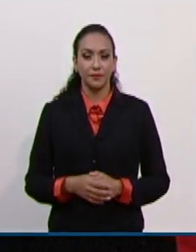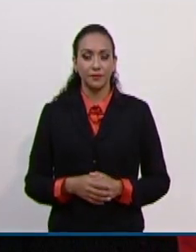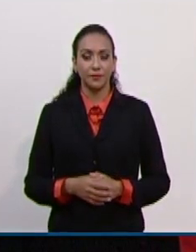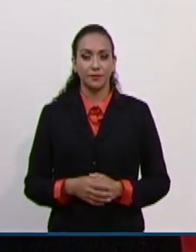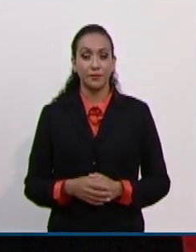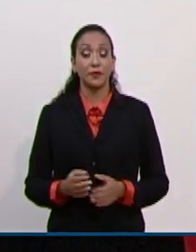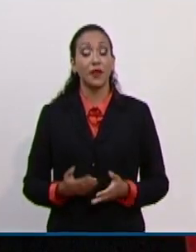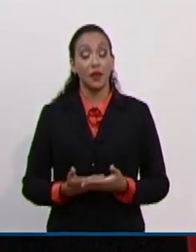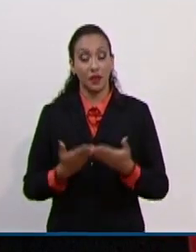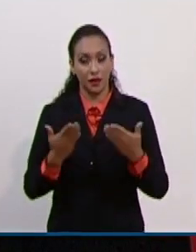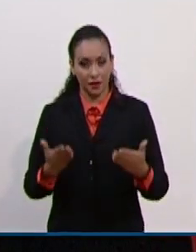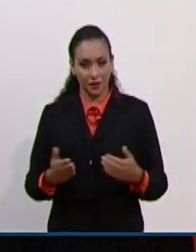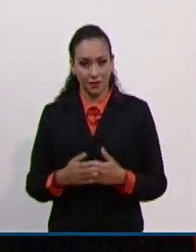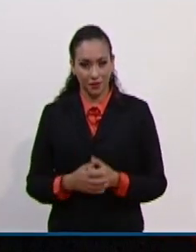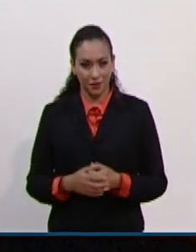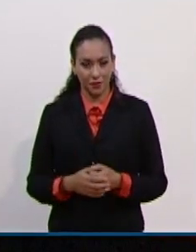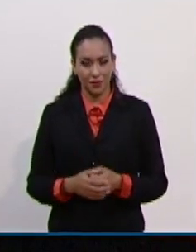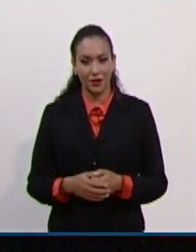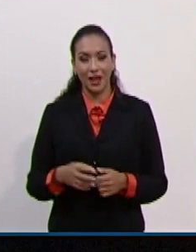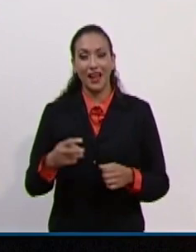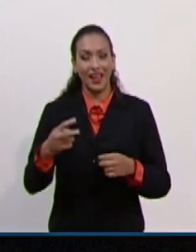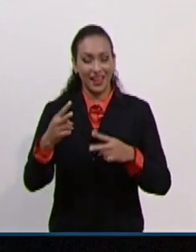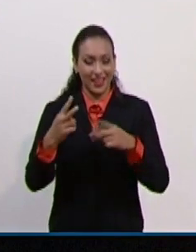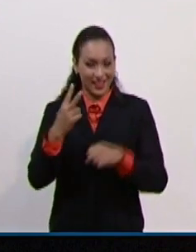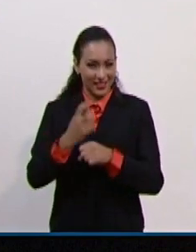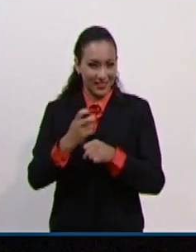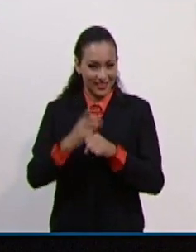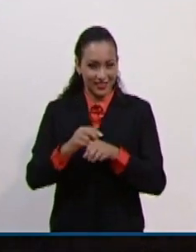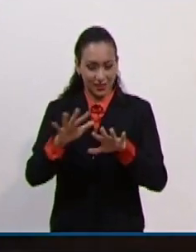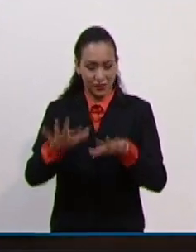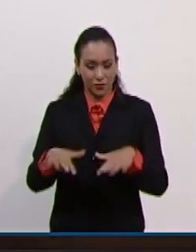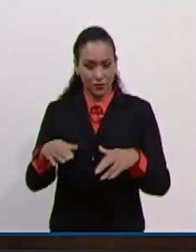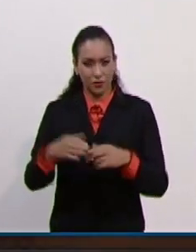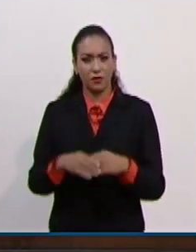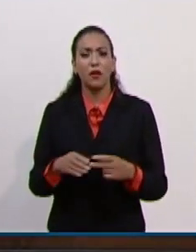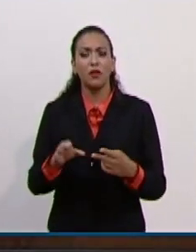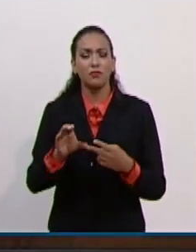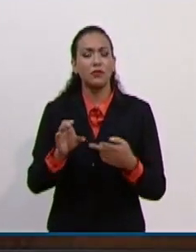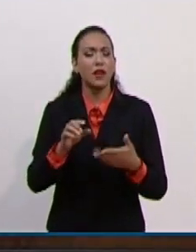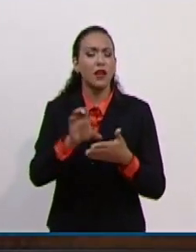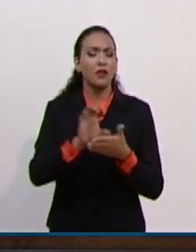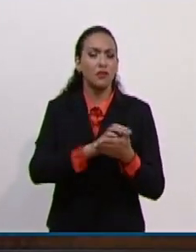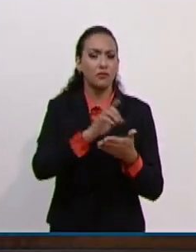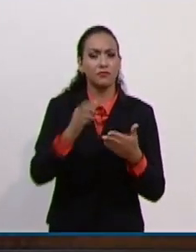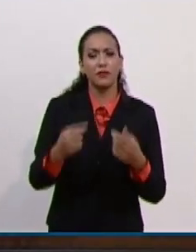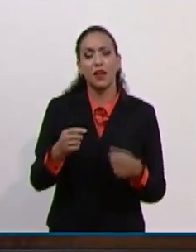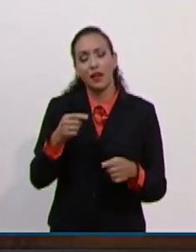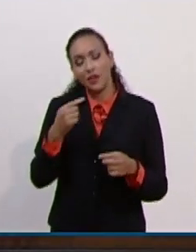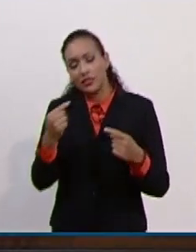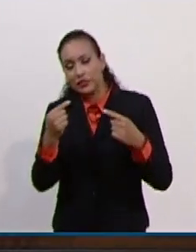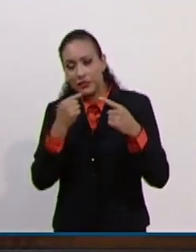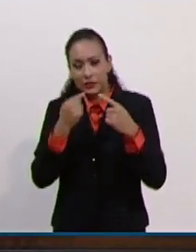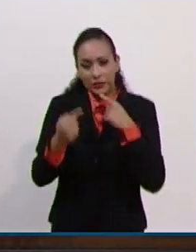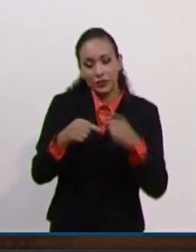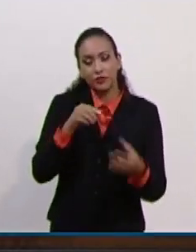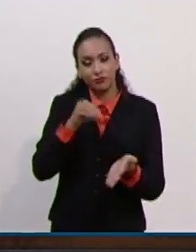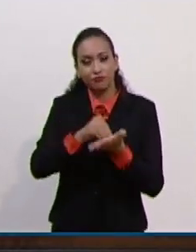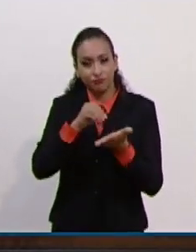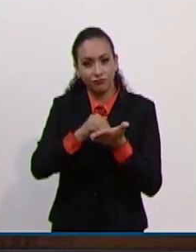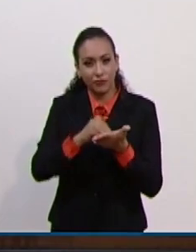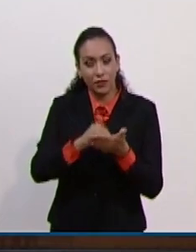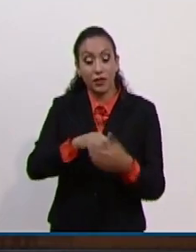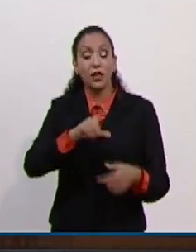En el segundo asunto listado para esta sesión, la controversia constitucional continuará en el debate y resolución continuará en la